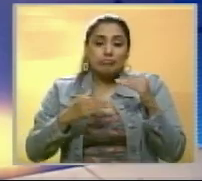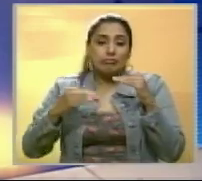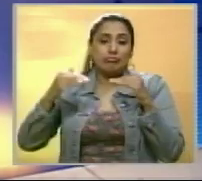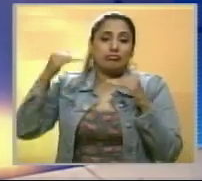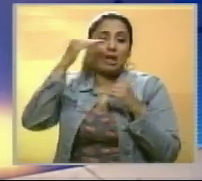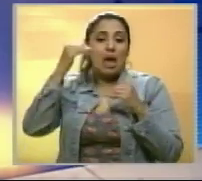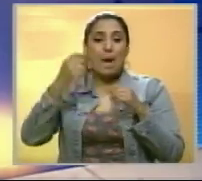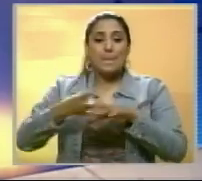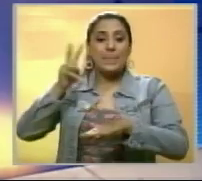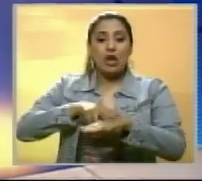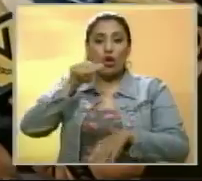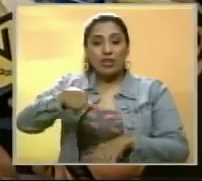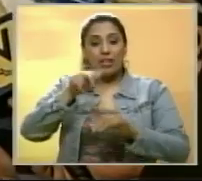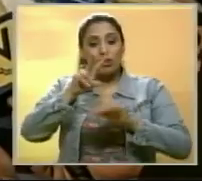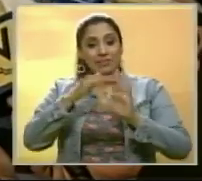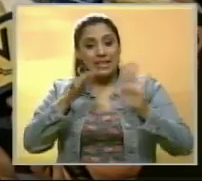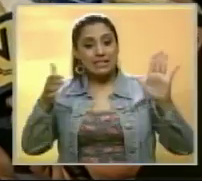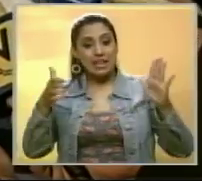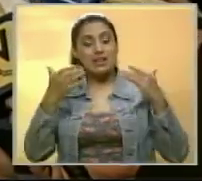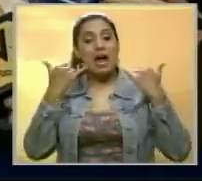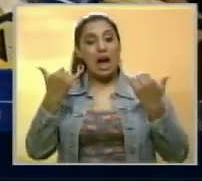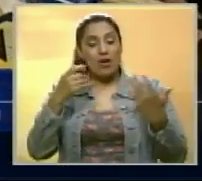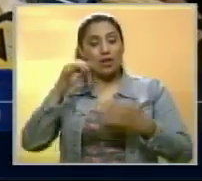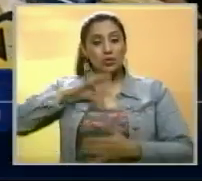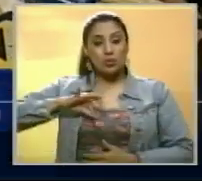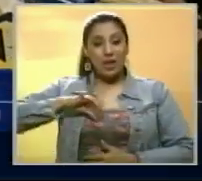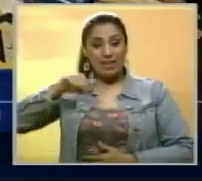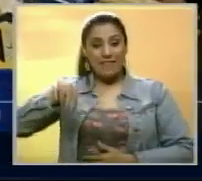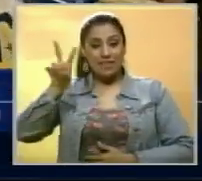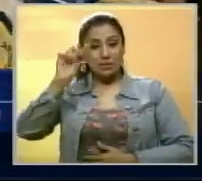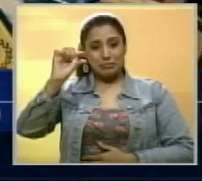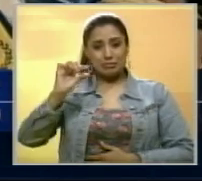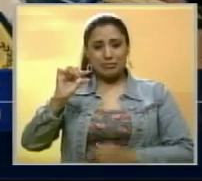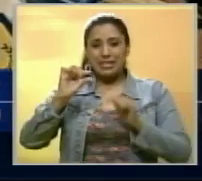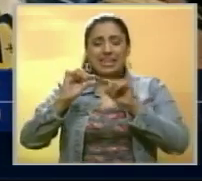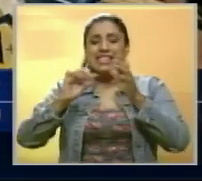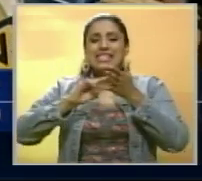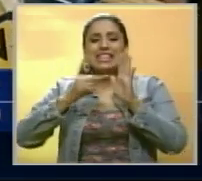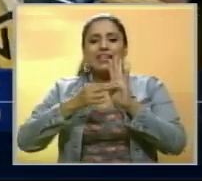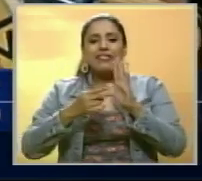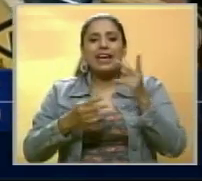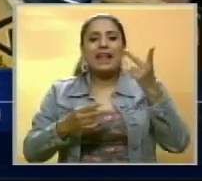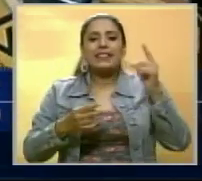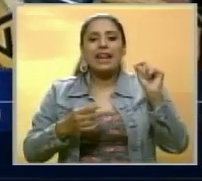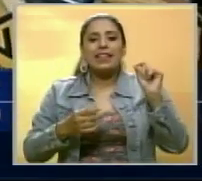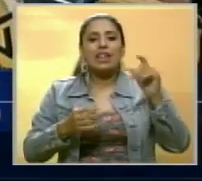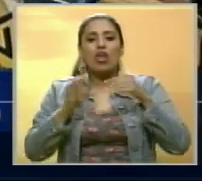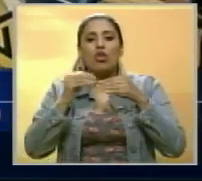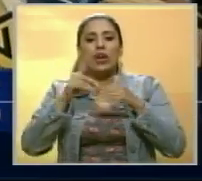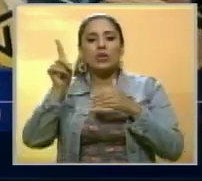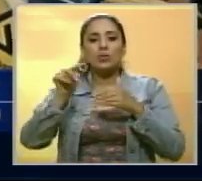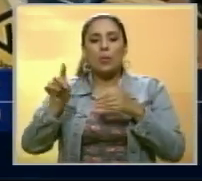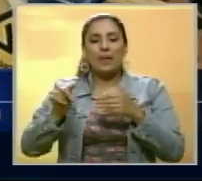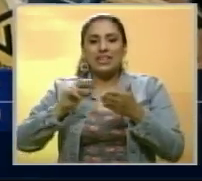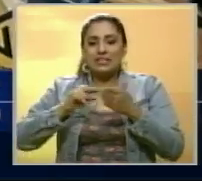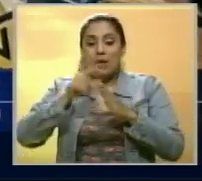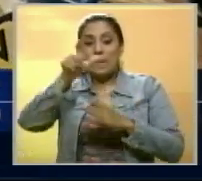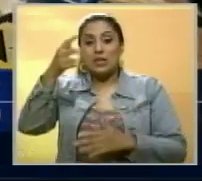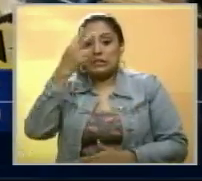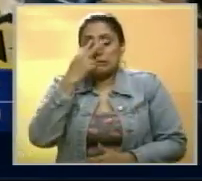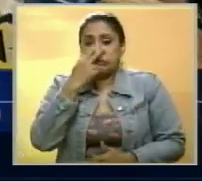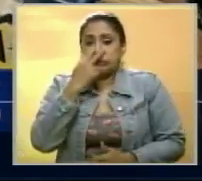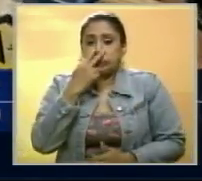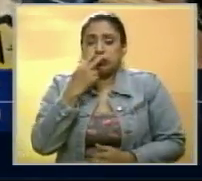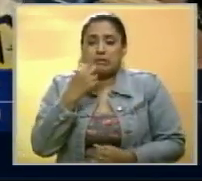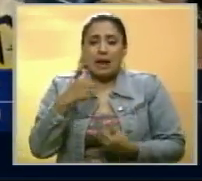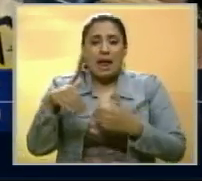años anteriores. Asimismo, Martínez agregó que el salario mínimo en Venezuela equivale a $30 mensuales, lo que ha llevado a la población